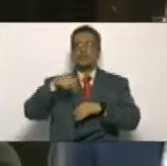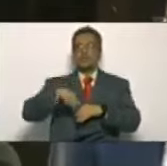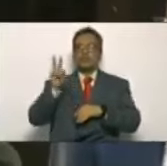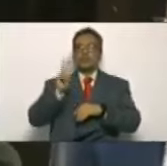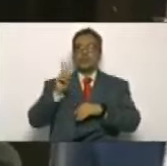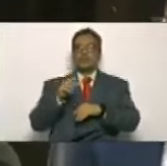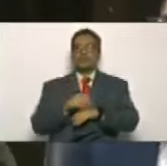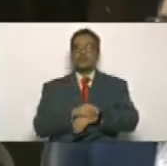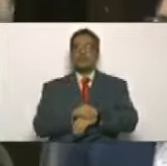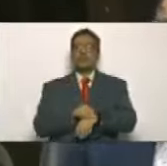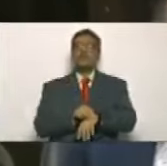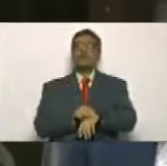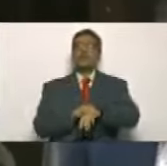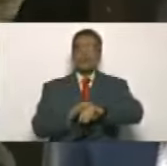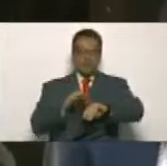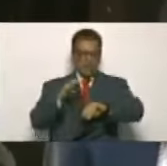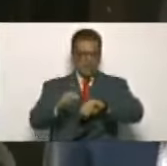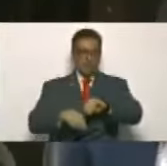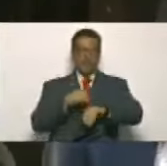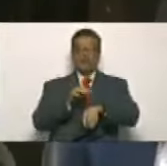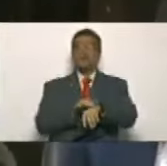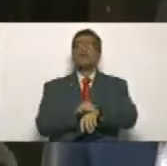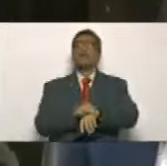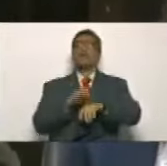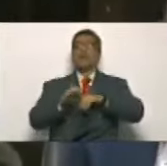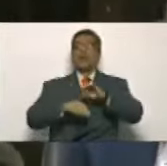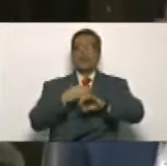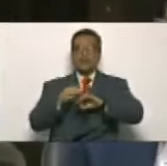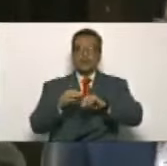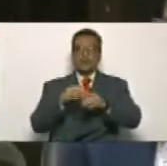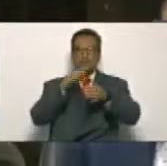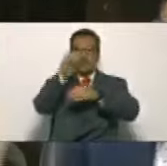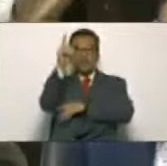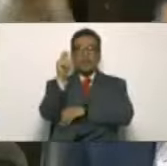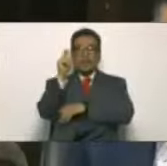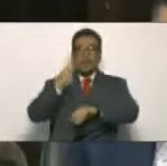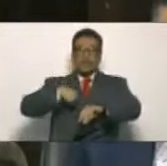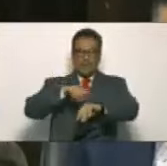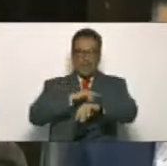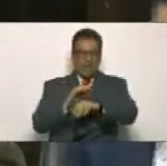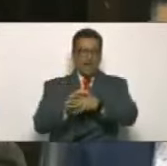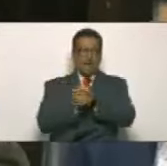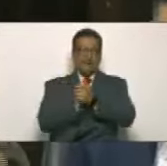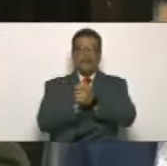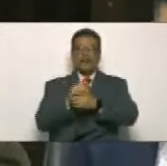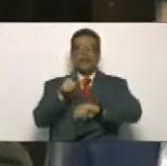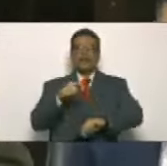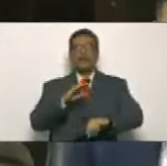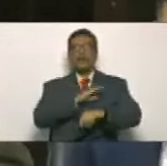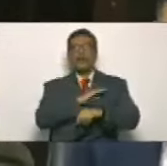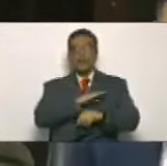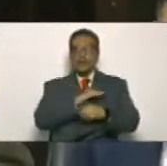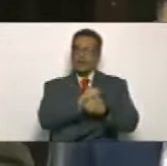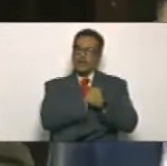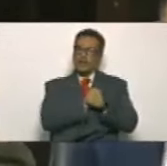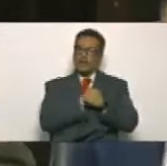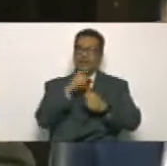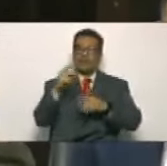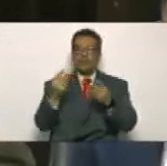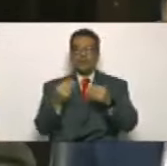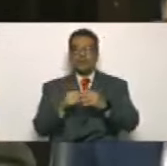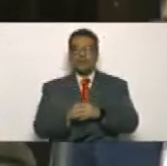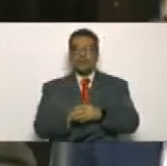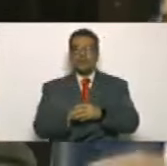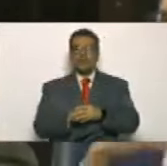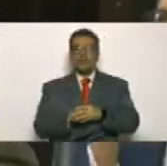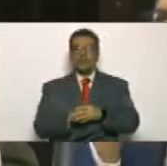Venezuela, comentaba yo con algún diputado, querido amigo y persona que aprecio mucho, de